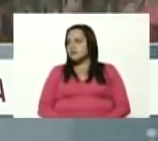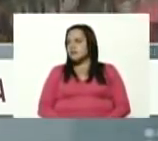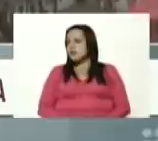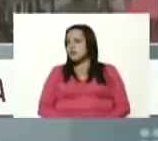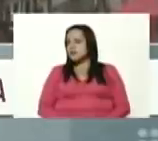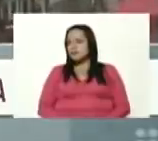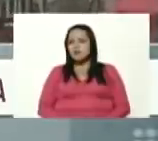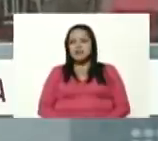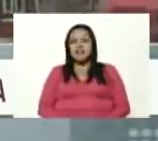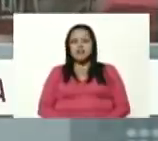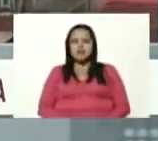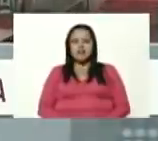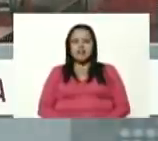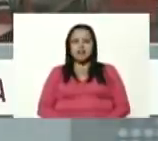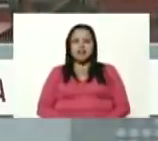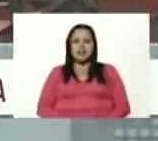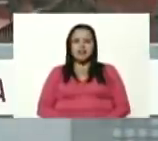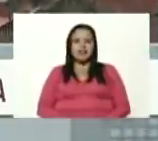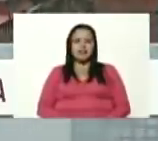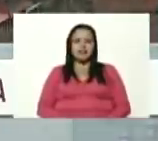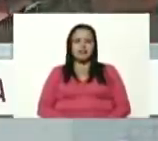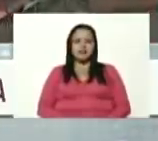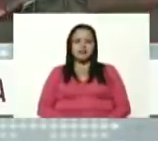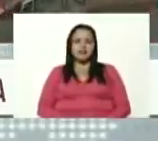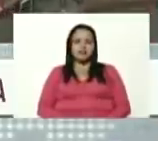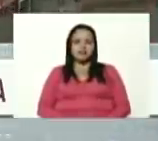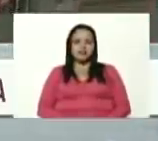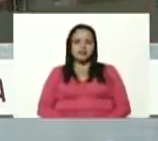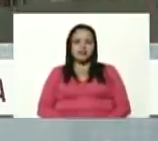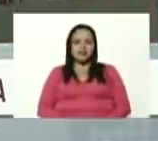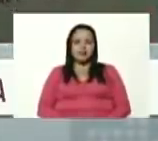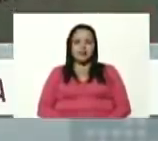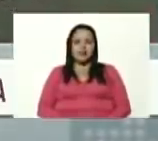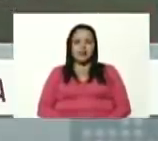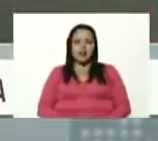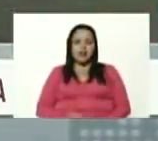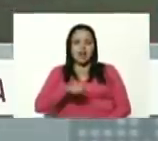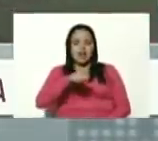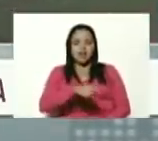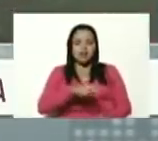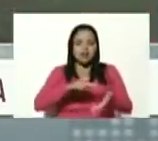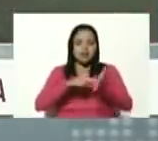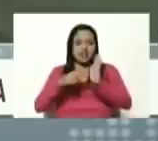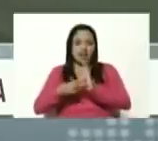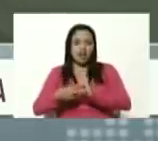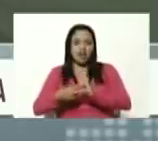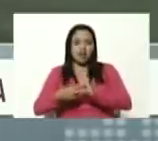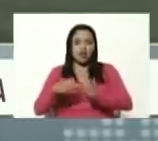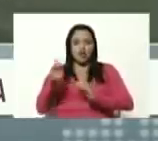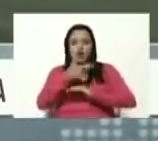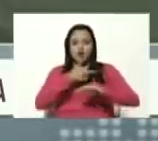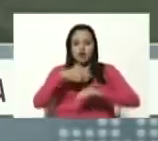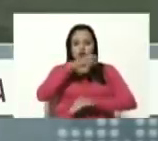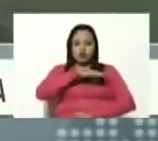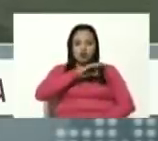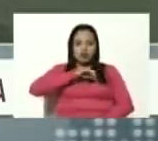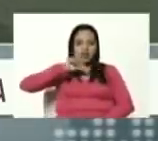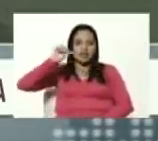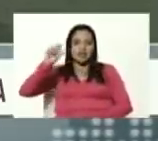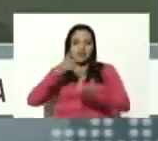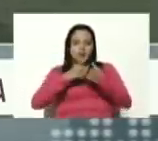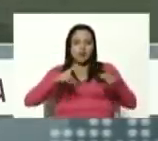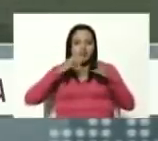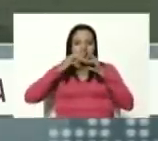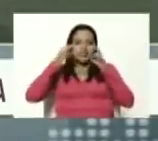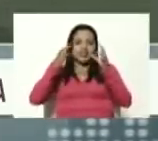el concepto de gobierno revolucionario. Ese es el concepto de gobierno socialista, de democracia